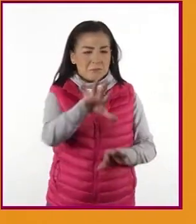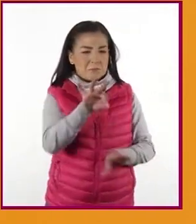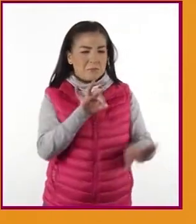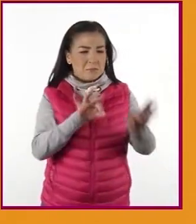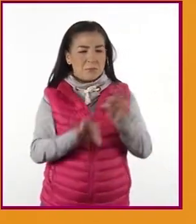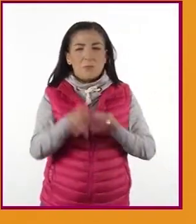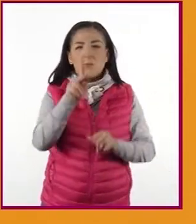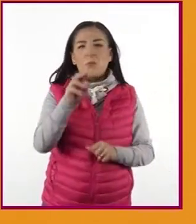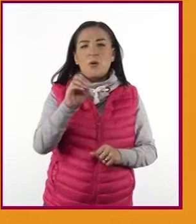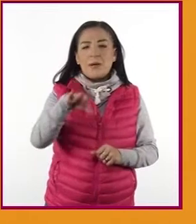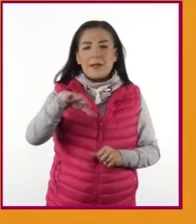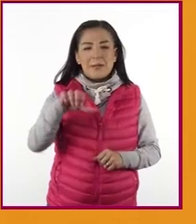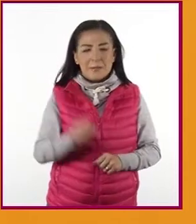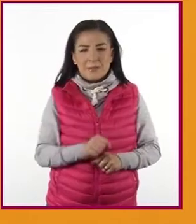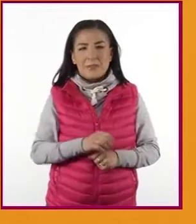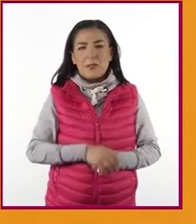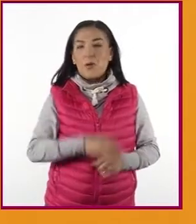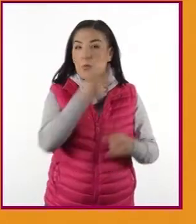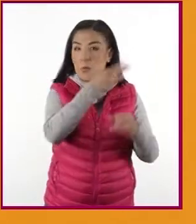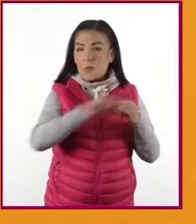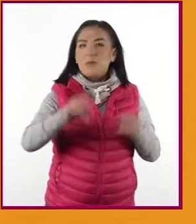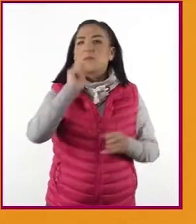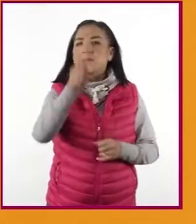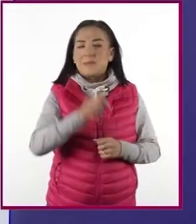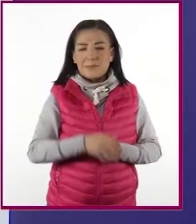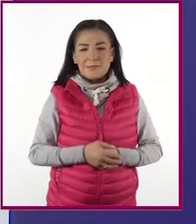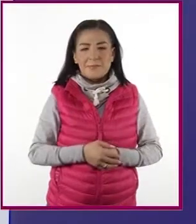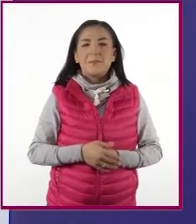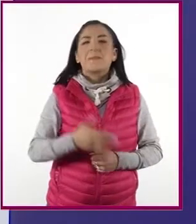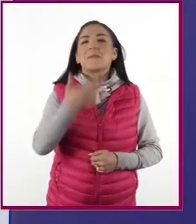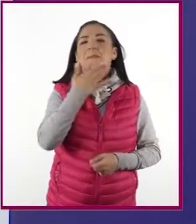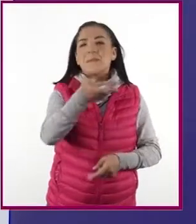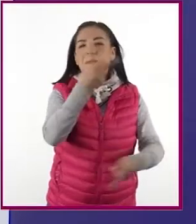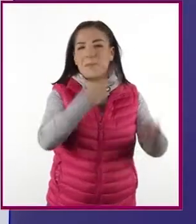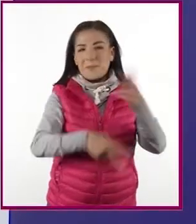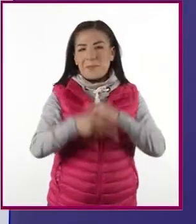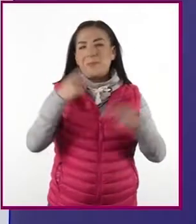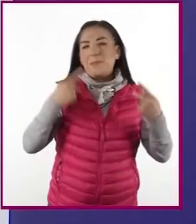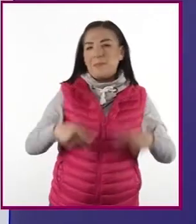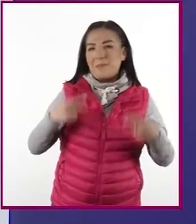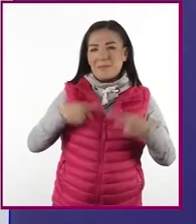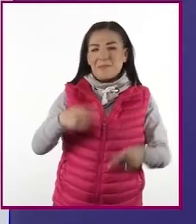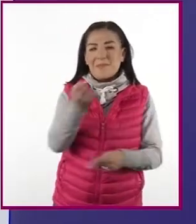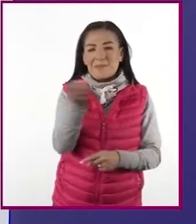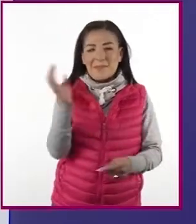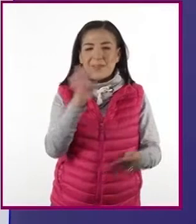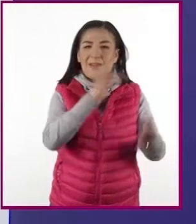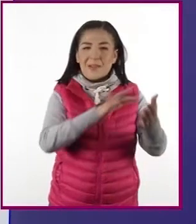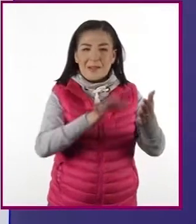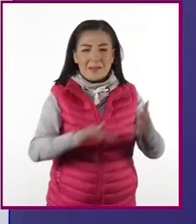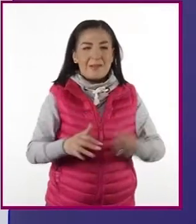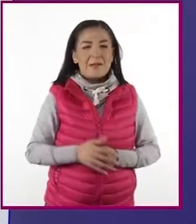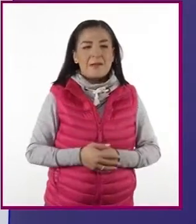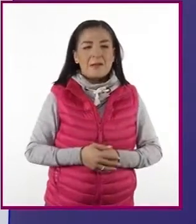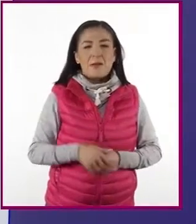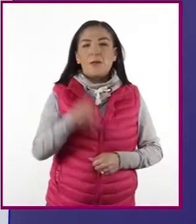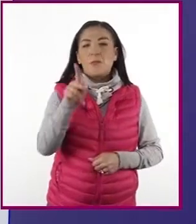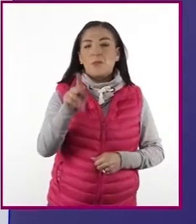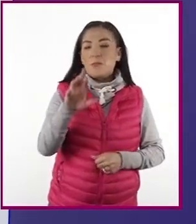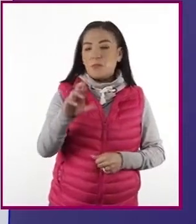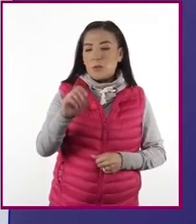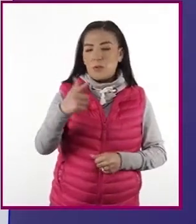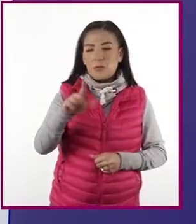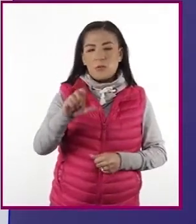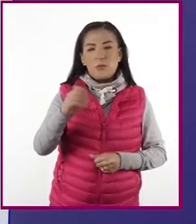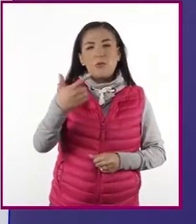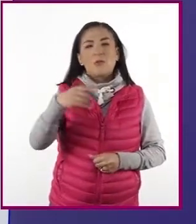último, dar la bienvenida al lector. El prólogo de una antología es distinto de aquel